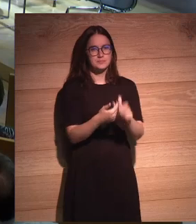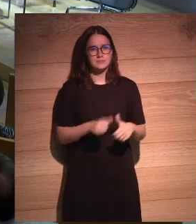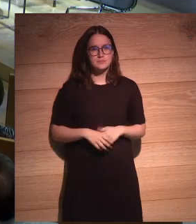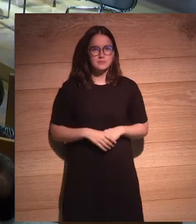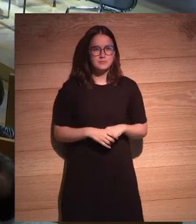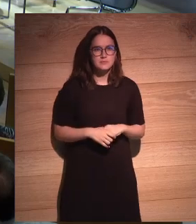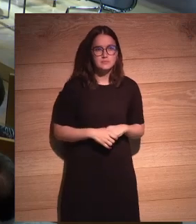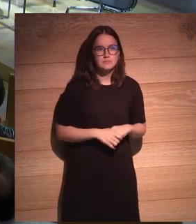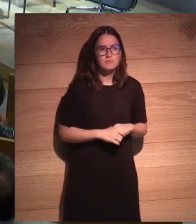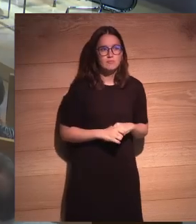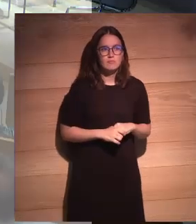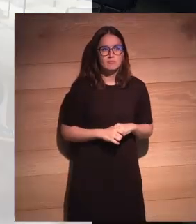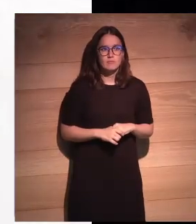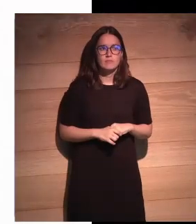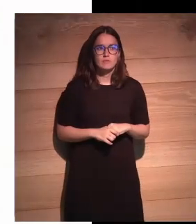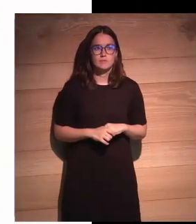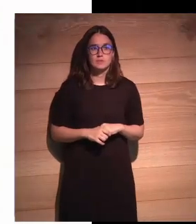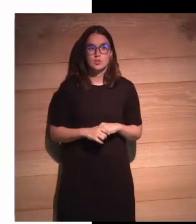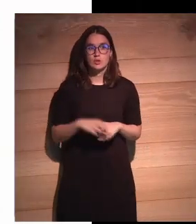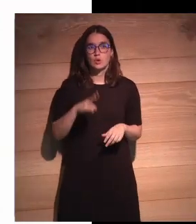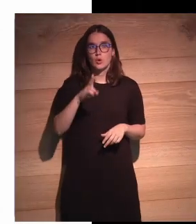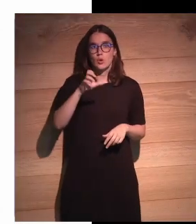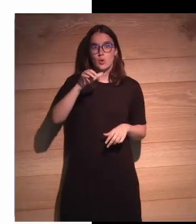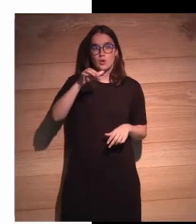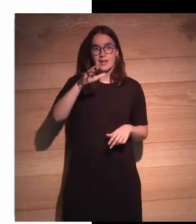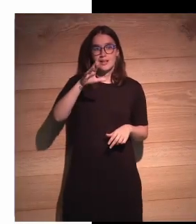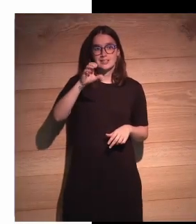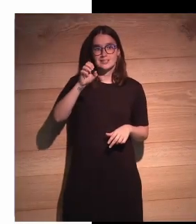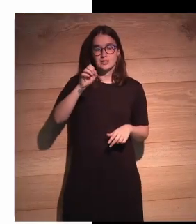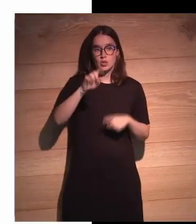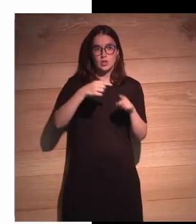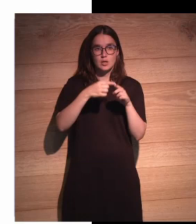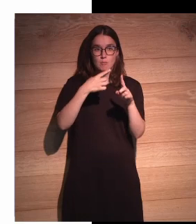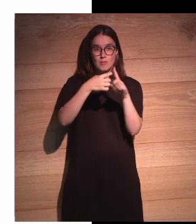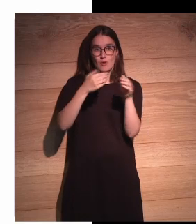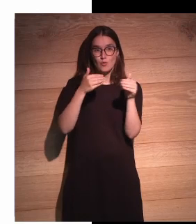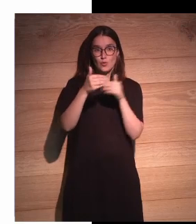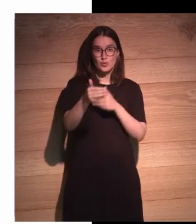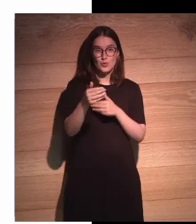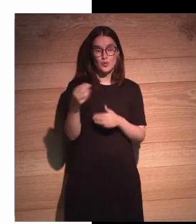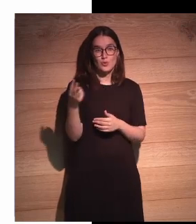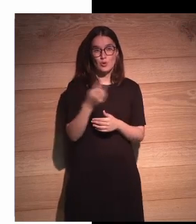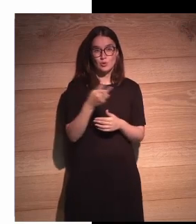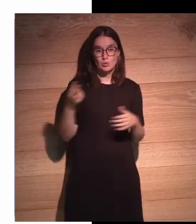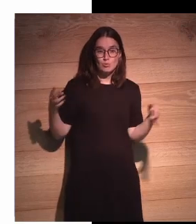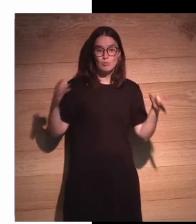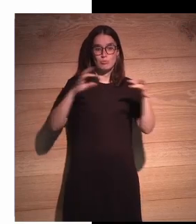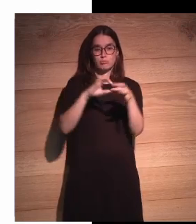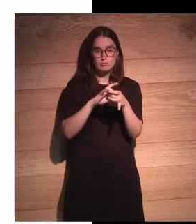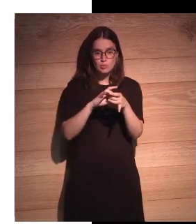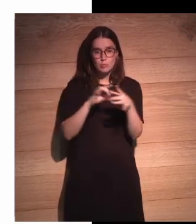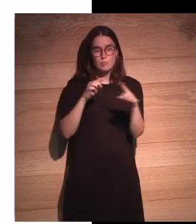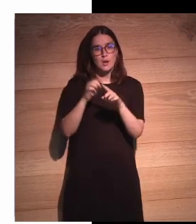streaming. La UNESCO y Profuturo han unido fuerzas